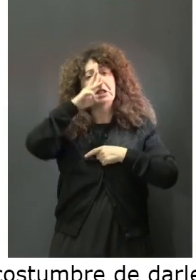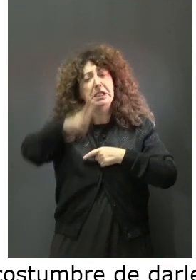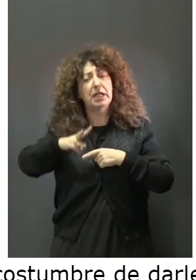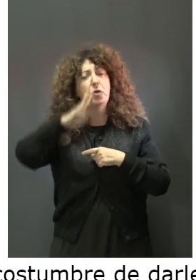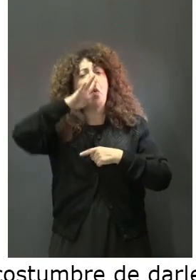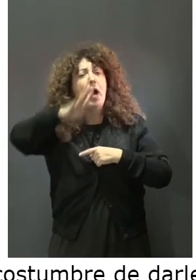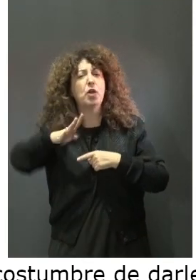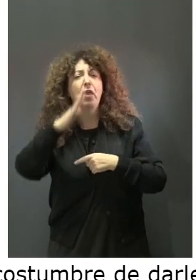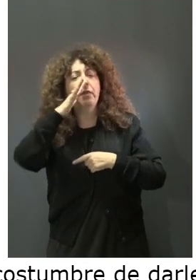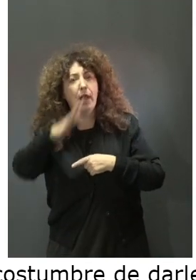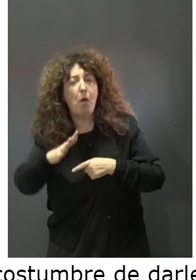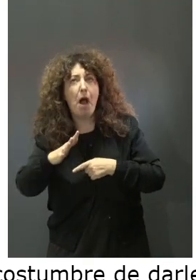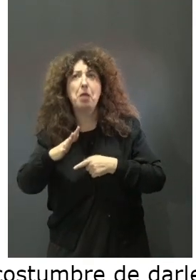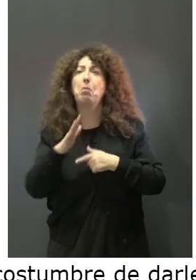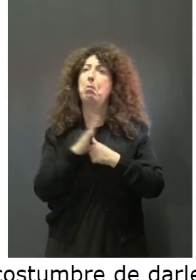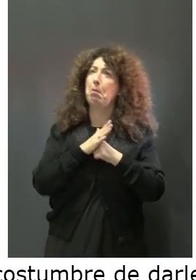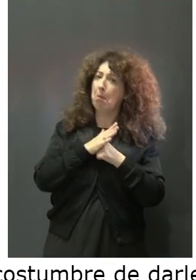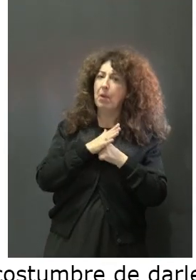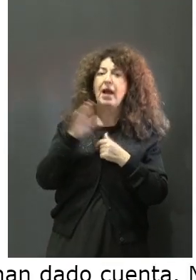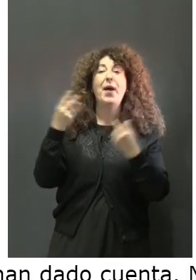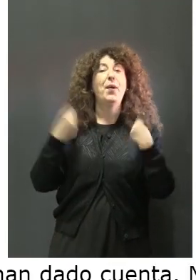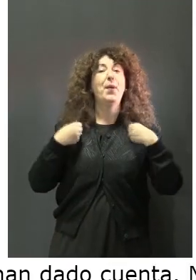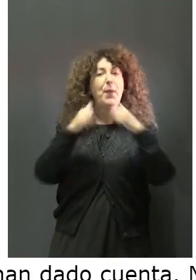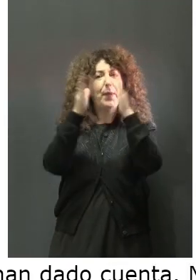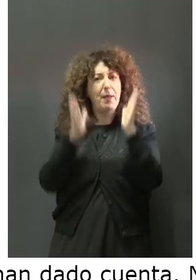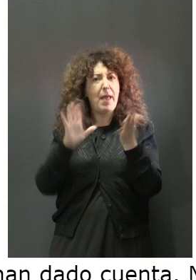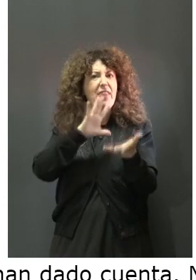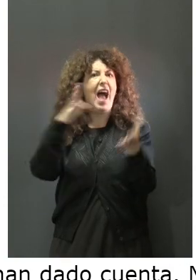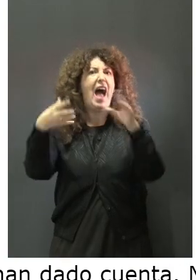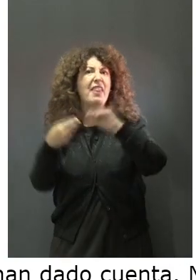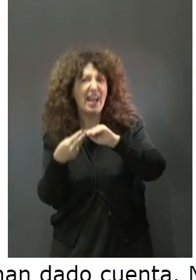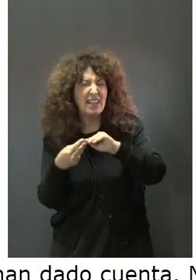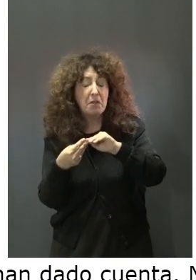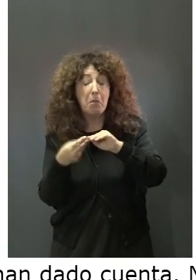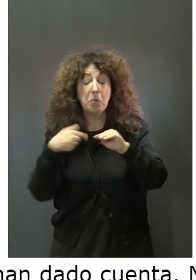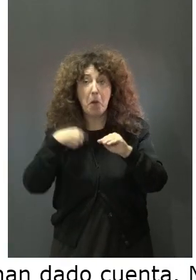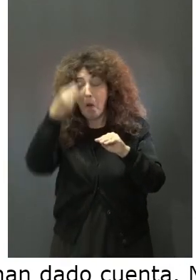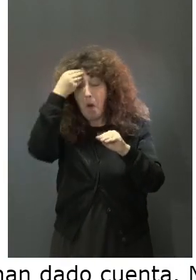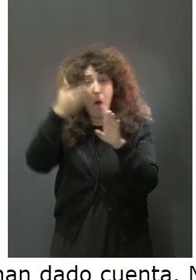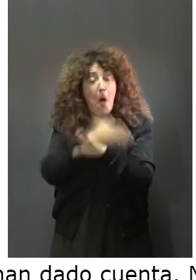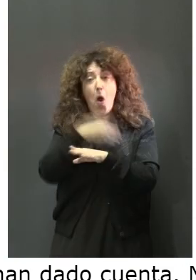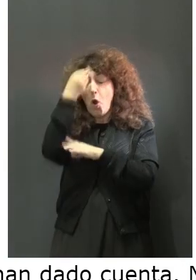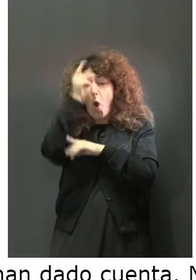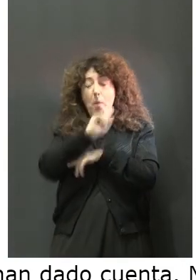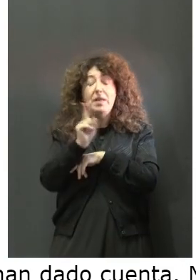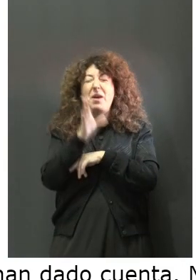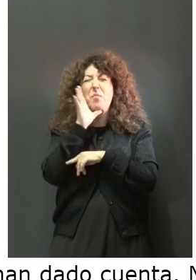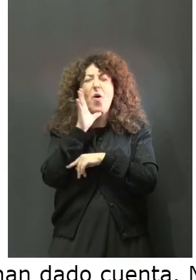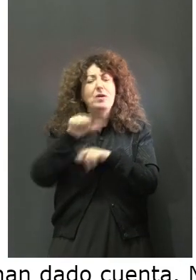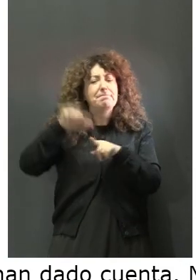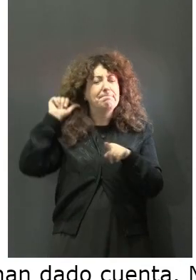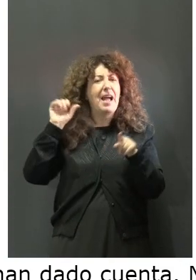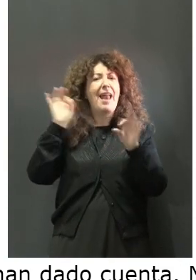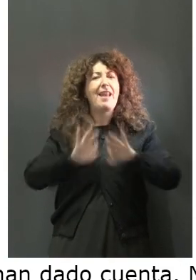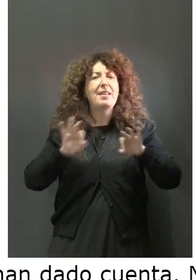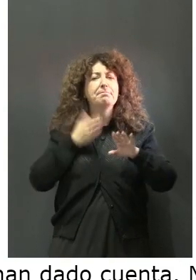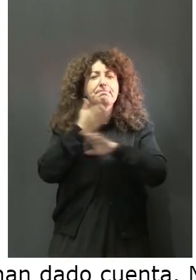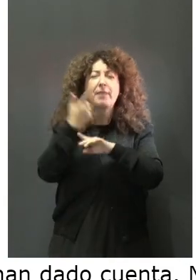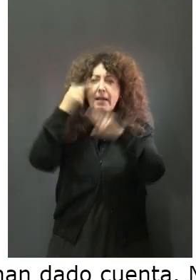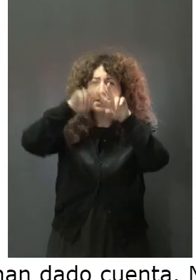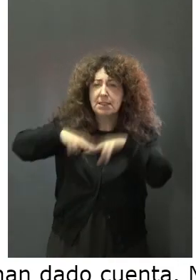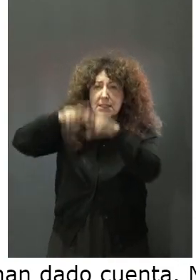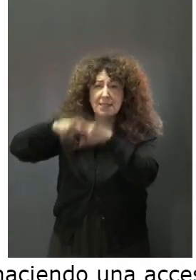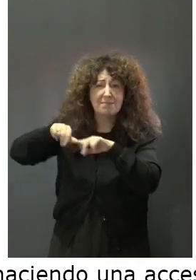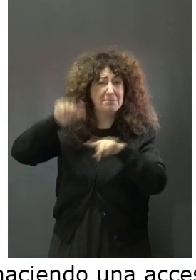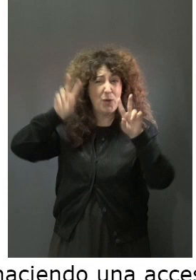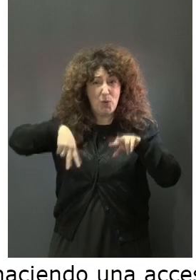5, pues resulta que tiene una adaptación de la vivienda que ni él mismo se imaginaba porque nadie se había preocupado de estudiarla, ¿no? Entonces, eso, desde ese